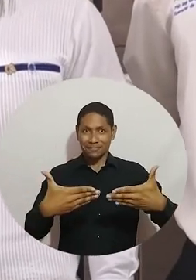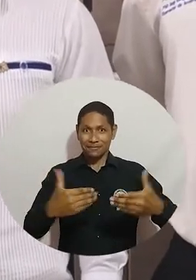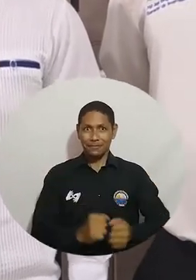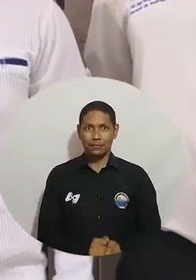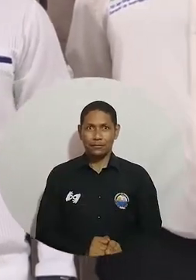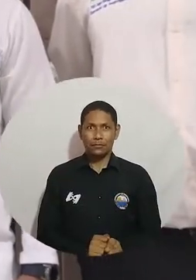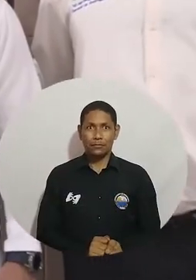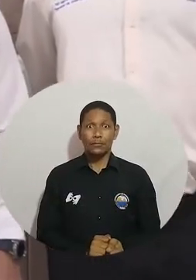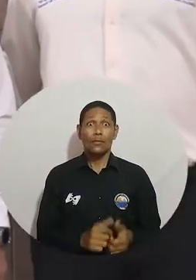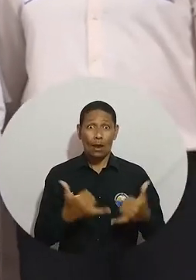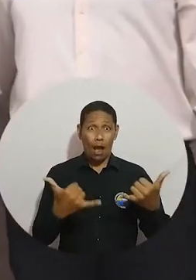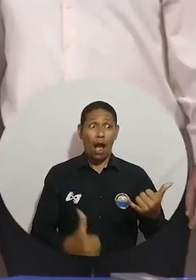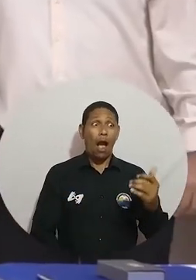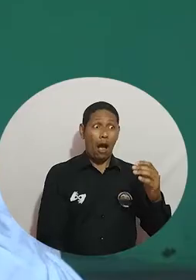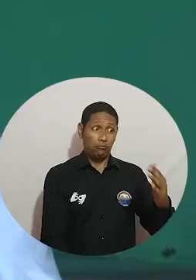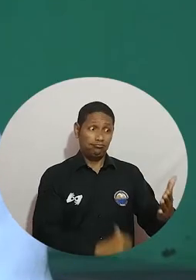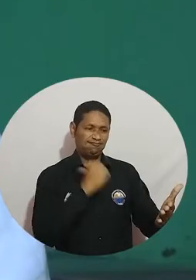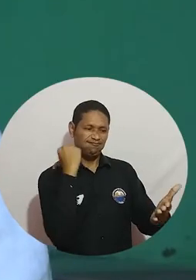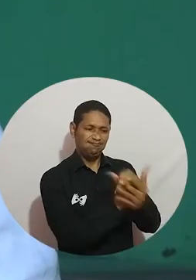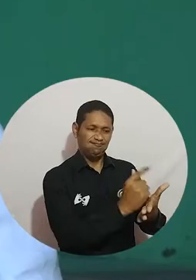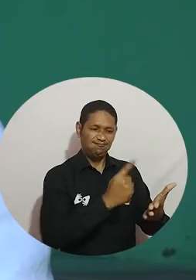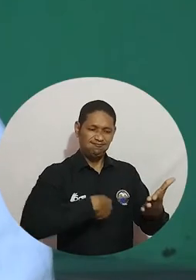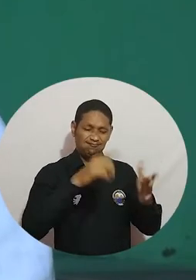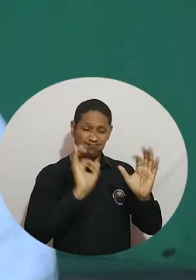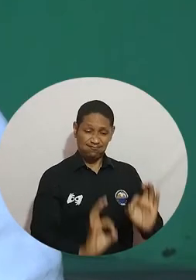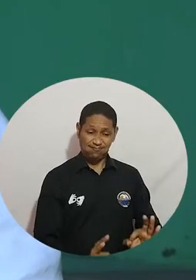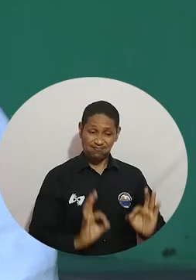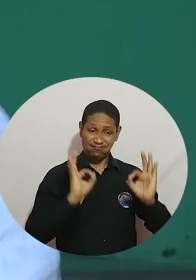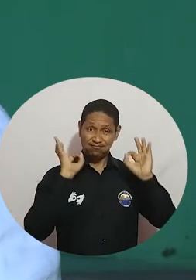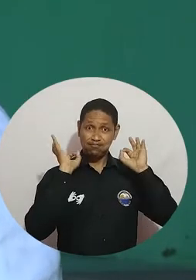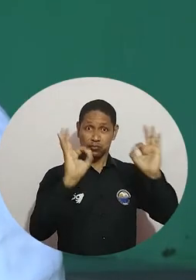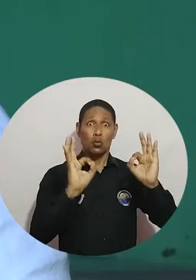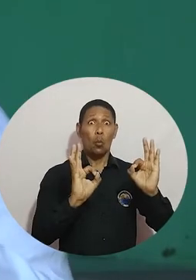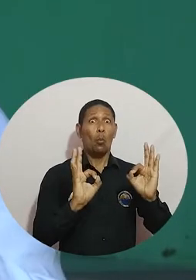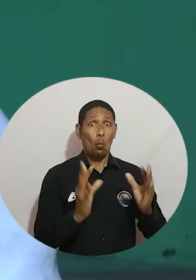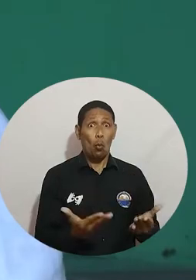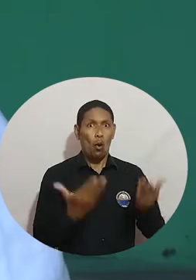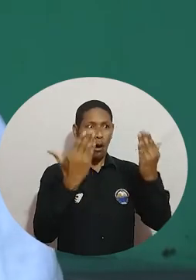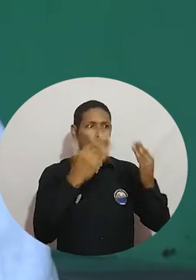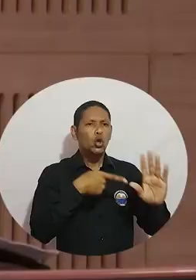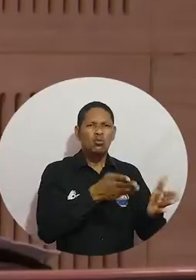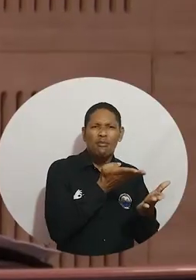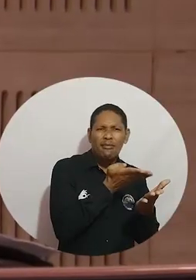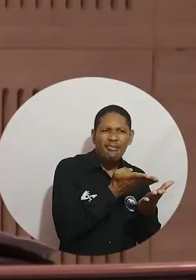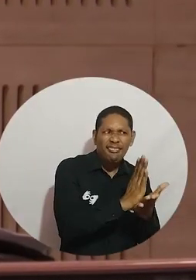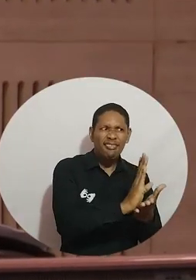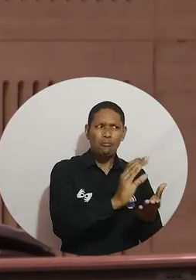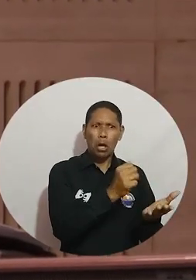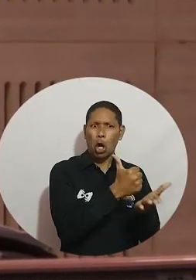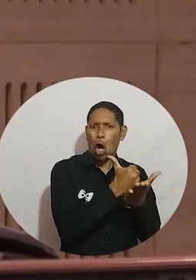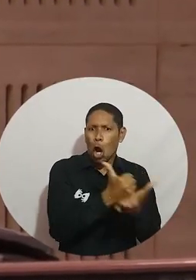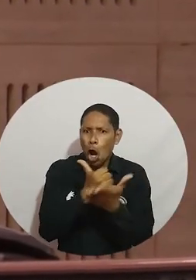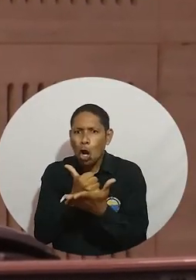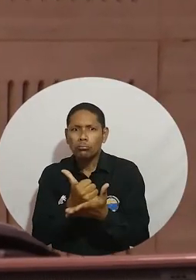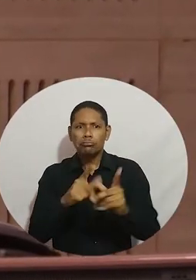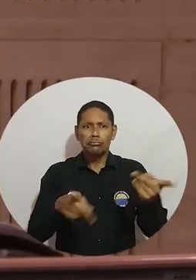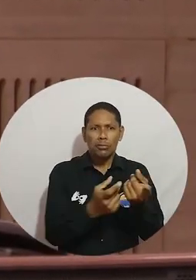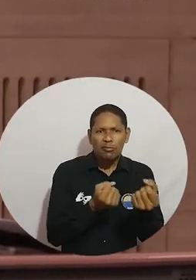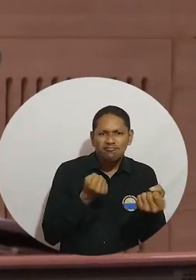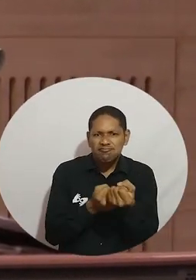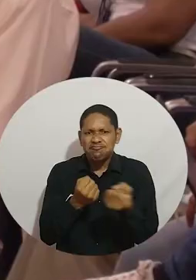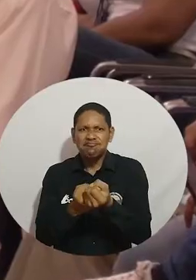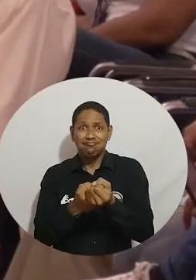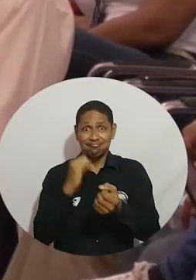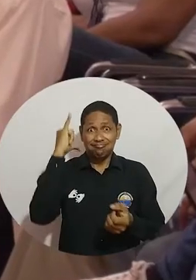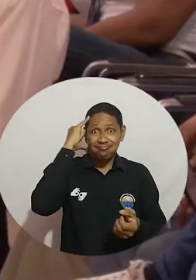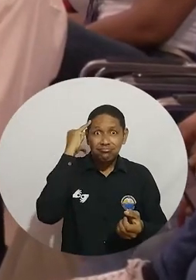Valencia. Encontrar que ha sido certificada a nivel nacional e internacional como una entidad de calidad con acreditación de alta calidad, los programas de apoyo económico a estudiantes,